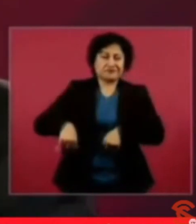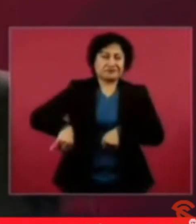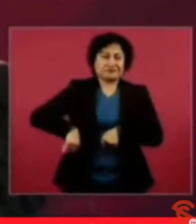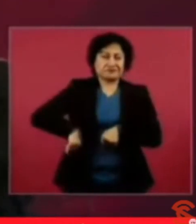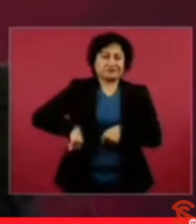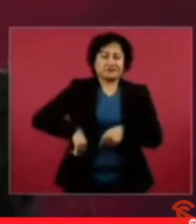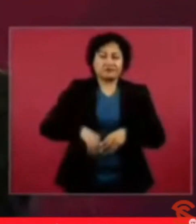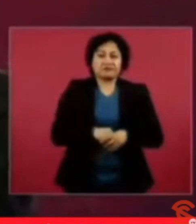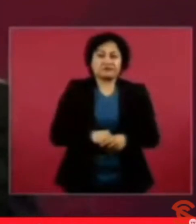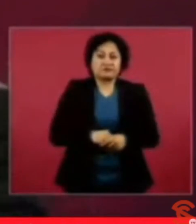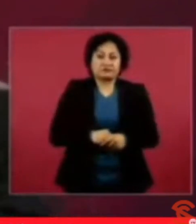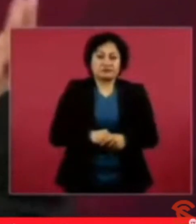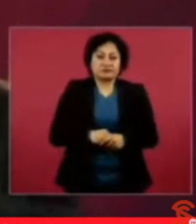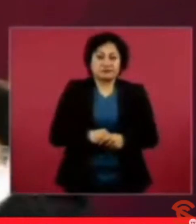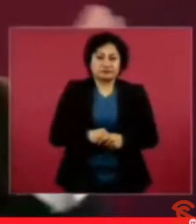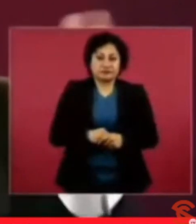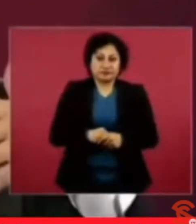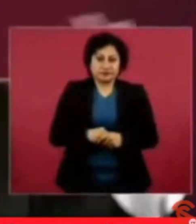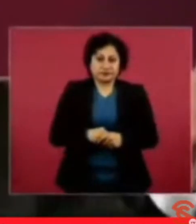Sí puedo